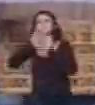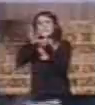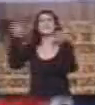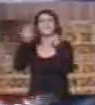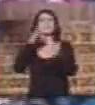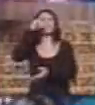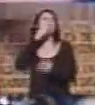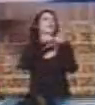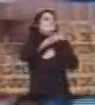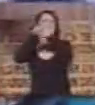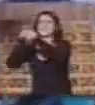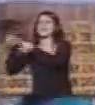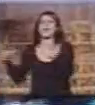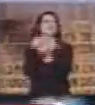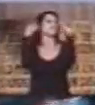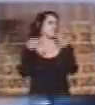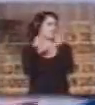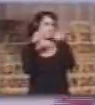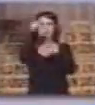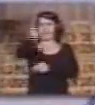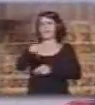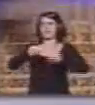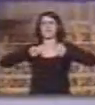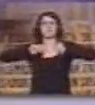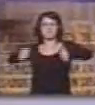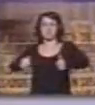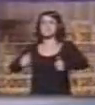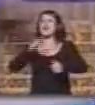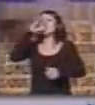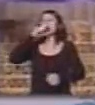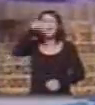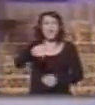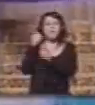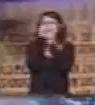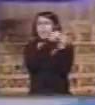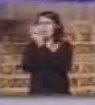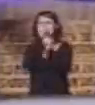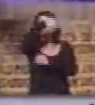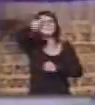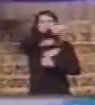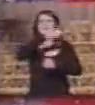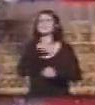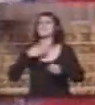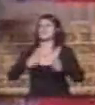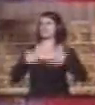especial al que se tanto está de que una murga hoy le pueda